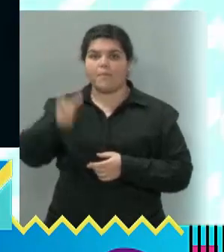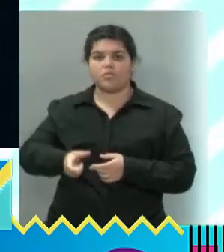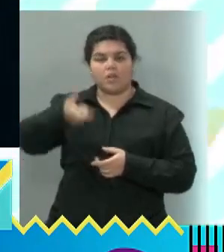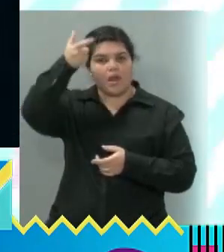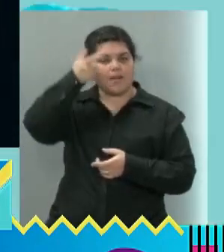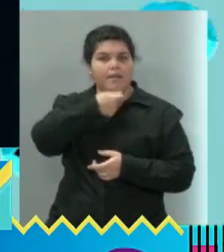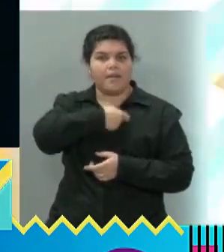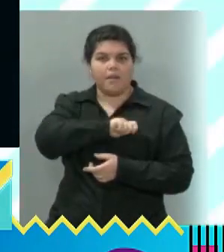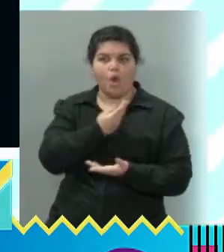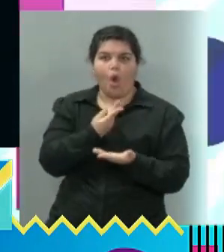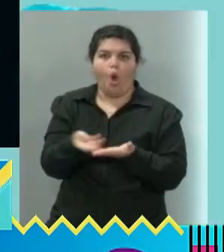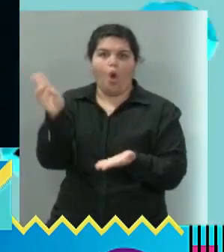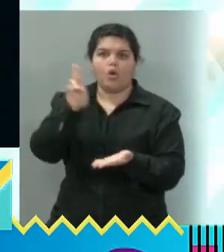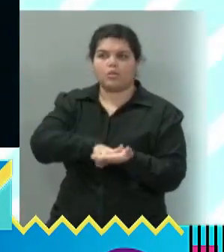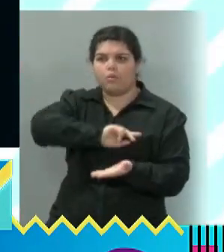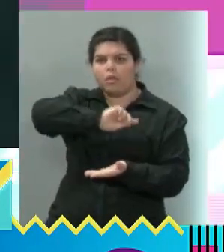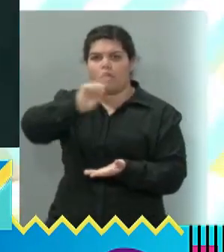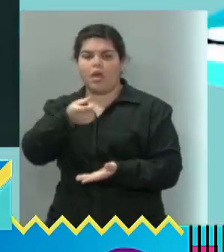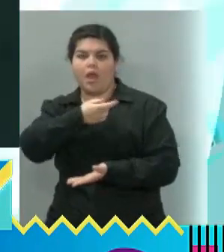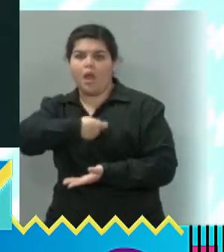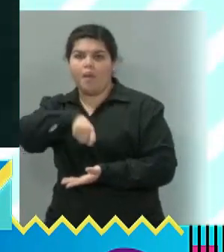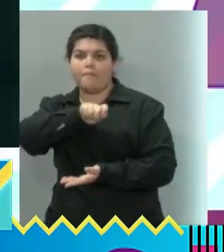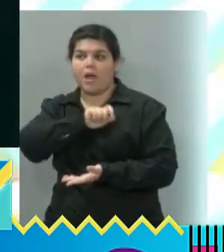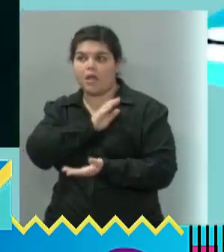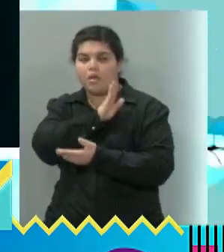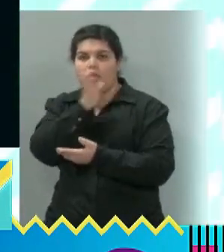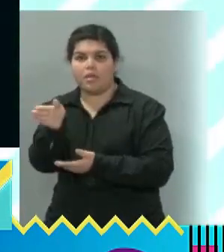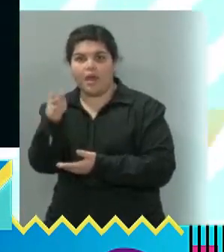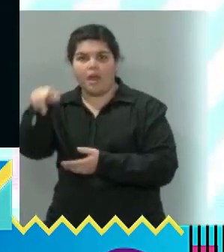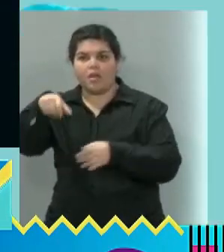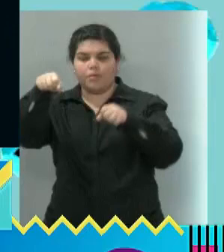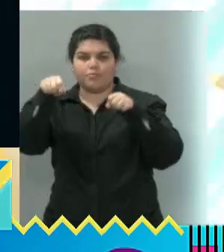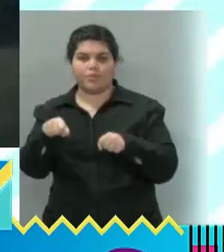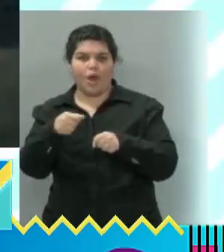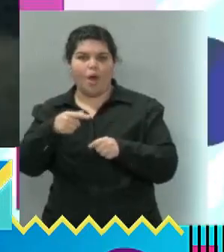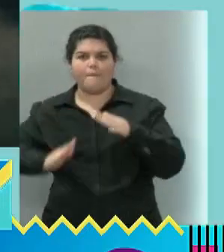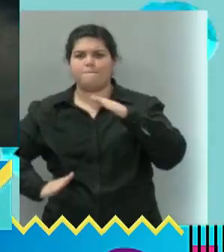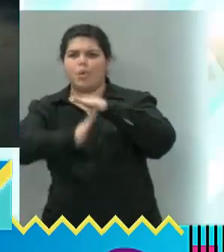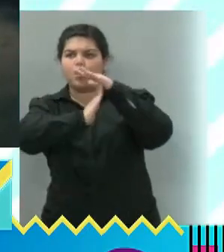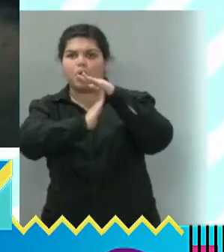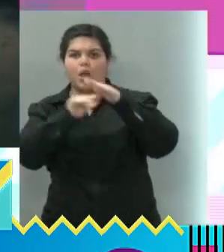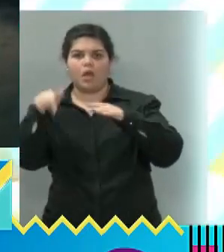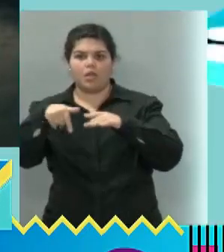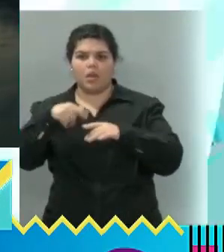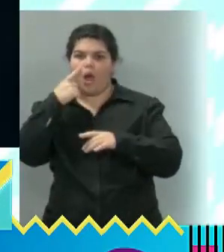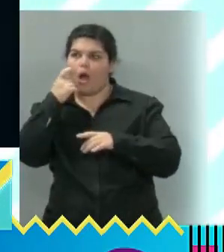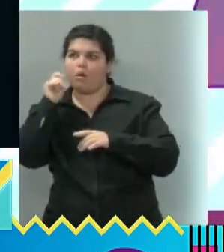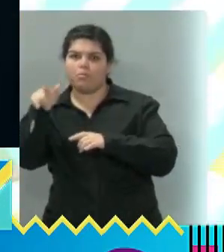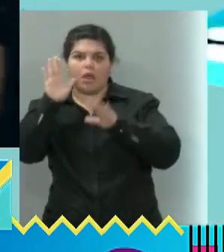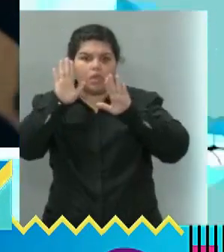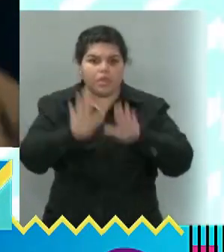trono, todos estos intentos de declaración de independencia van a ser frenados para ver qué es lo que va a hacer Fernando en